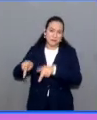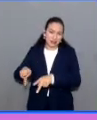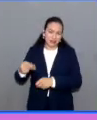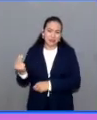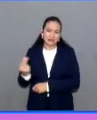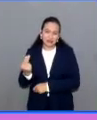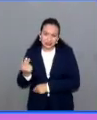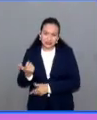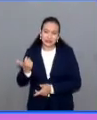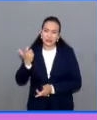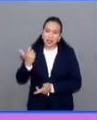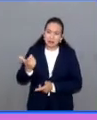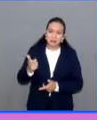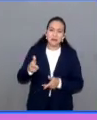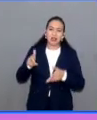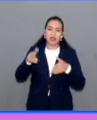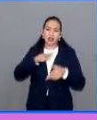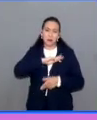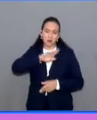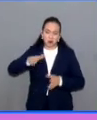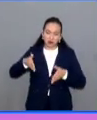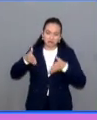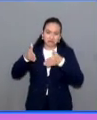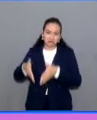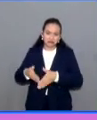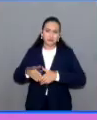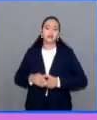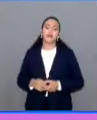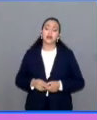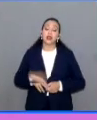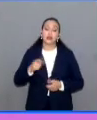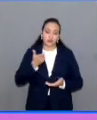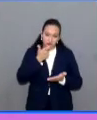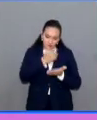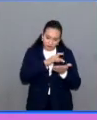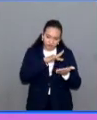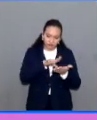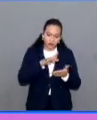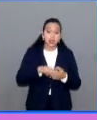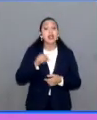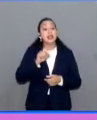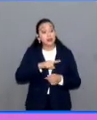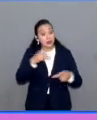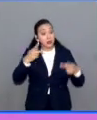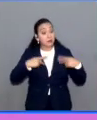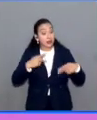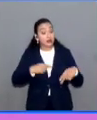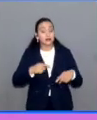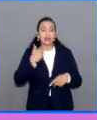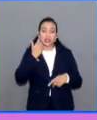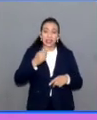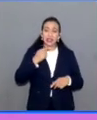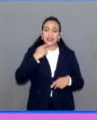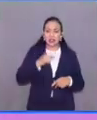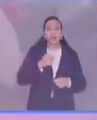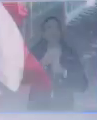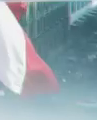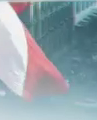la asesoría y orientación jurídica en su calidad de víctimas.